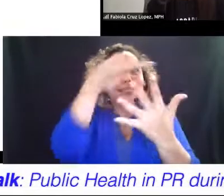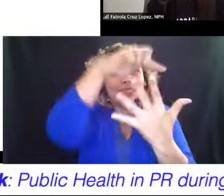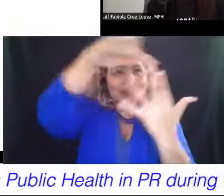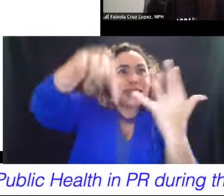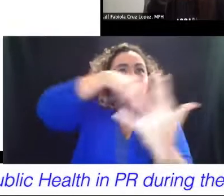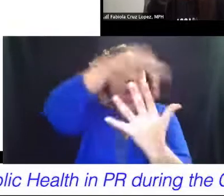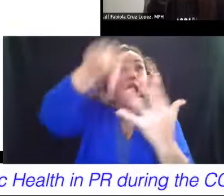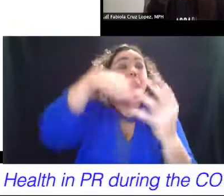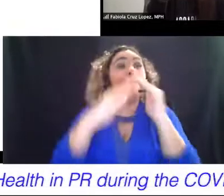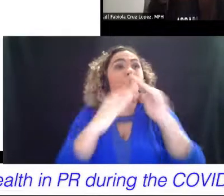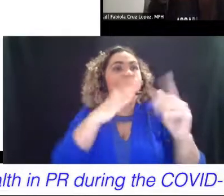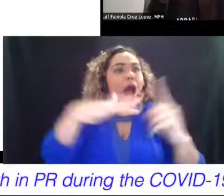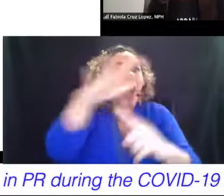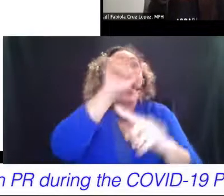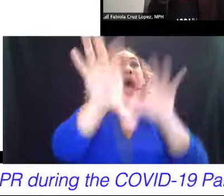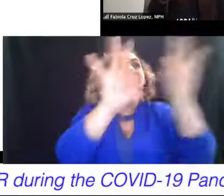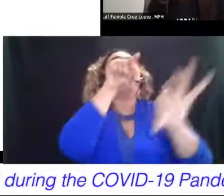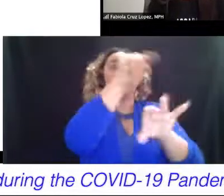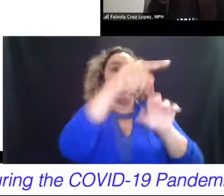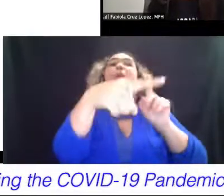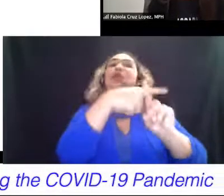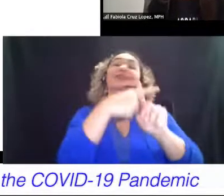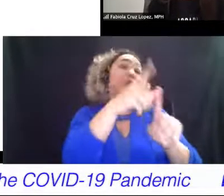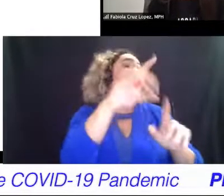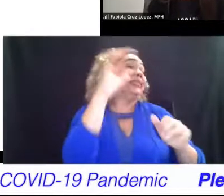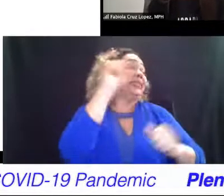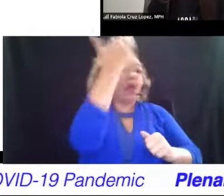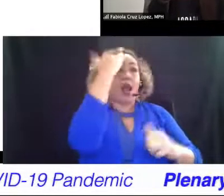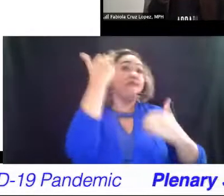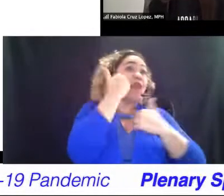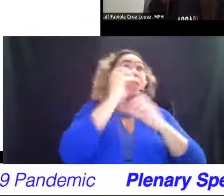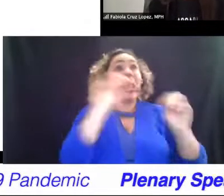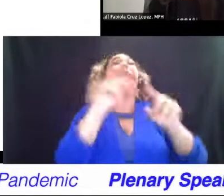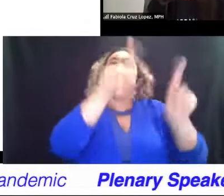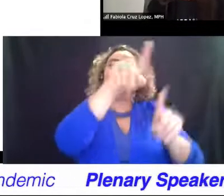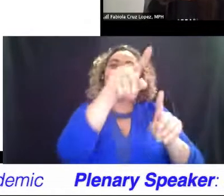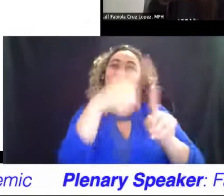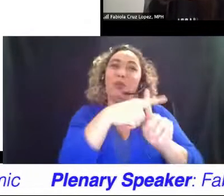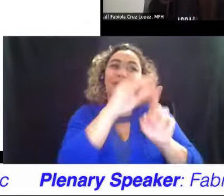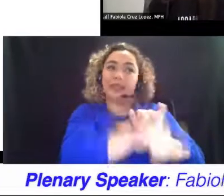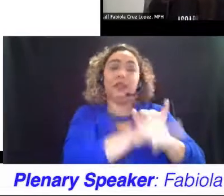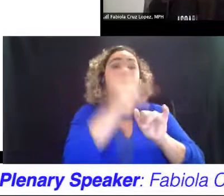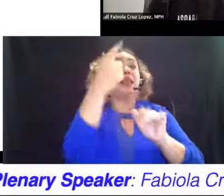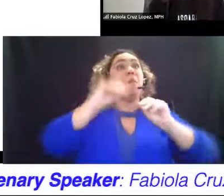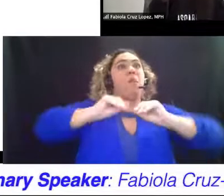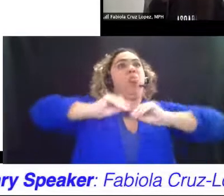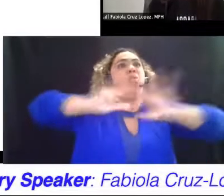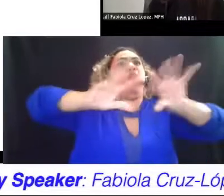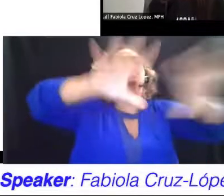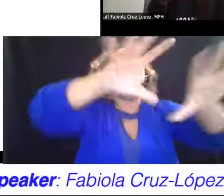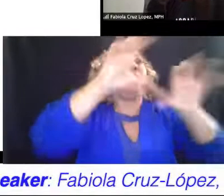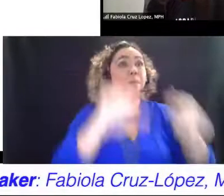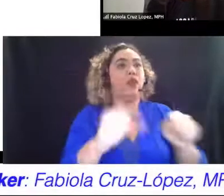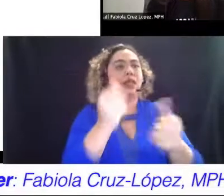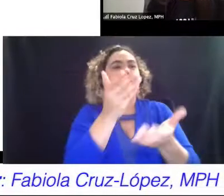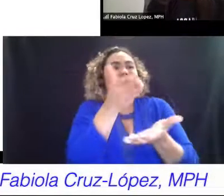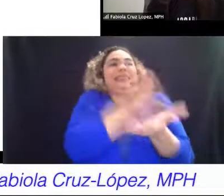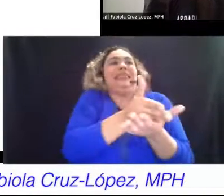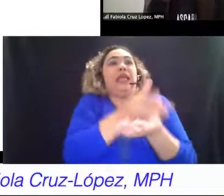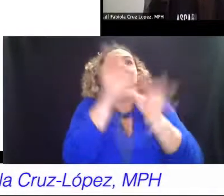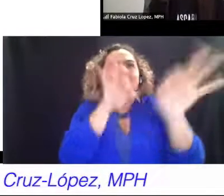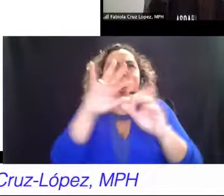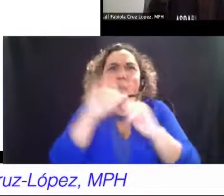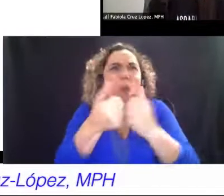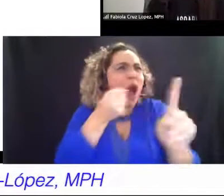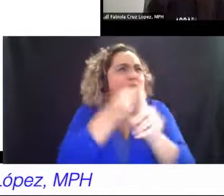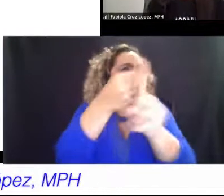de población para poder continuar identificando estos casos. Identificamos lo que son los brotes y los podemos, ¿verdad?, describir.